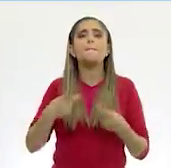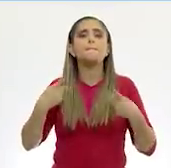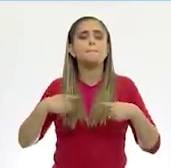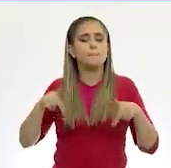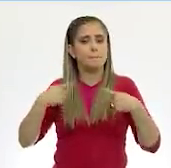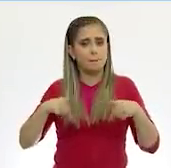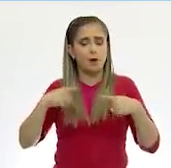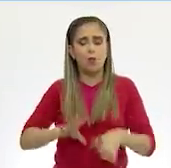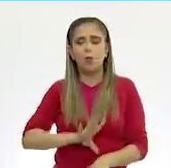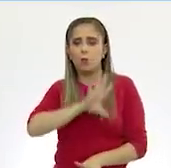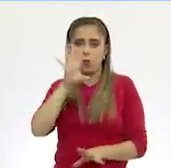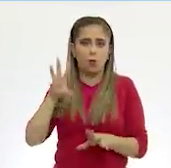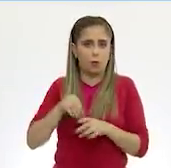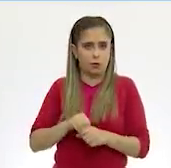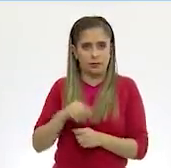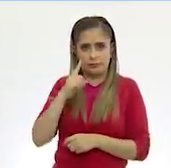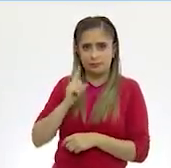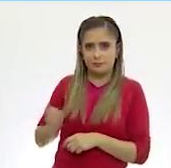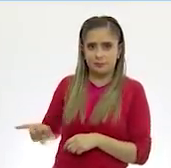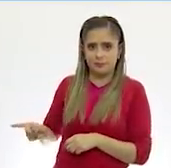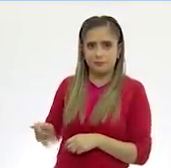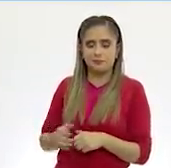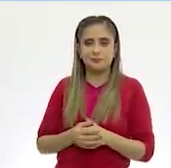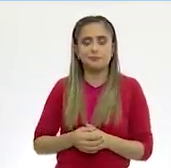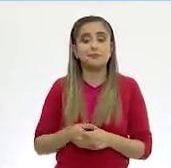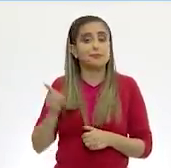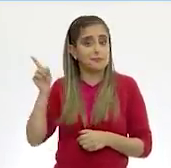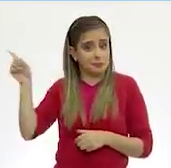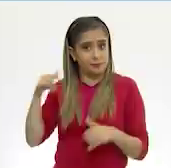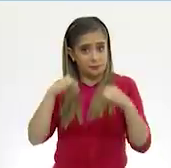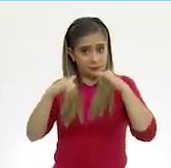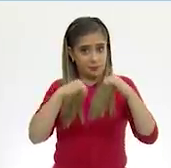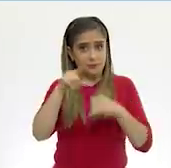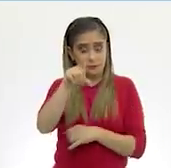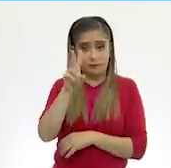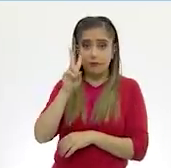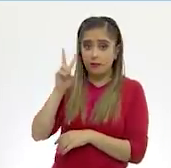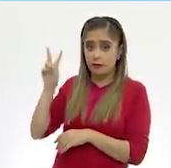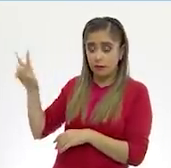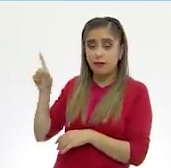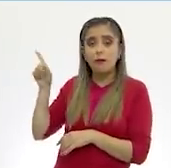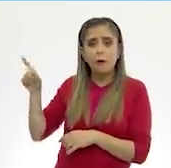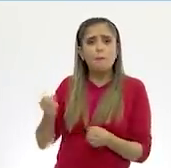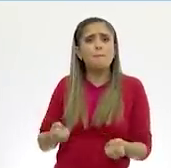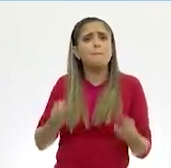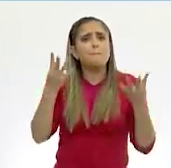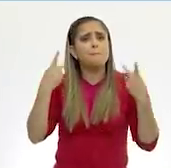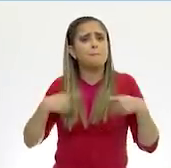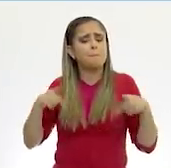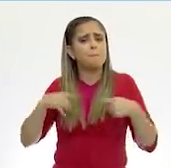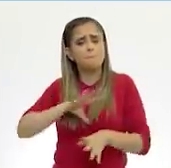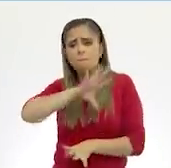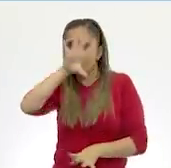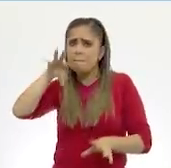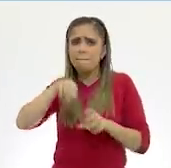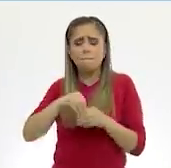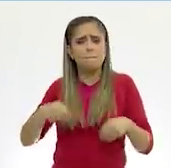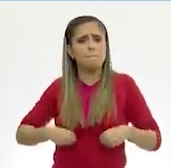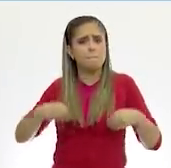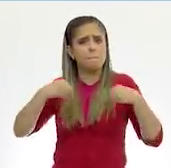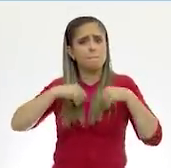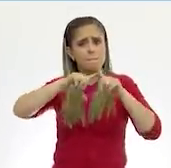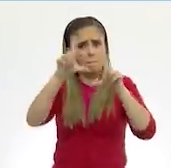Población Total. En el mapa se puede observar la población total o absoluta.